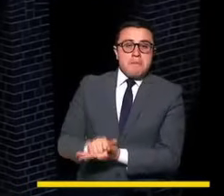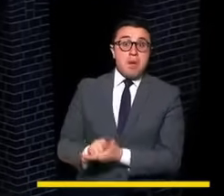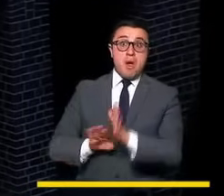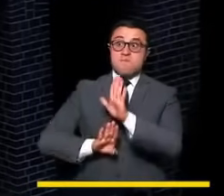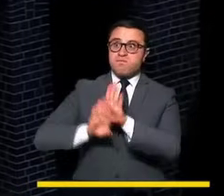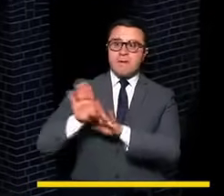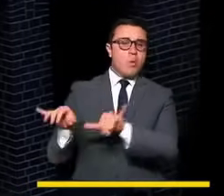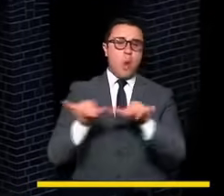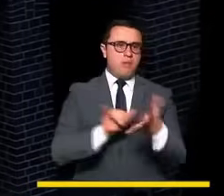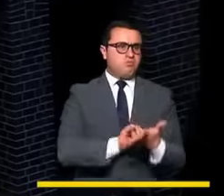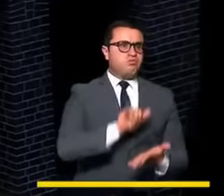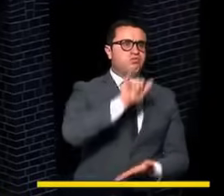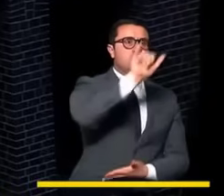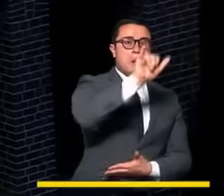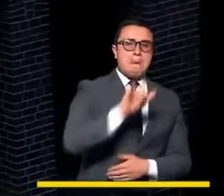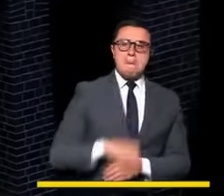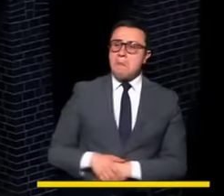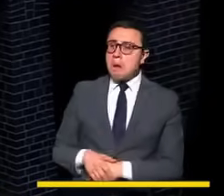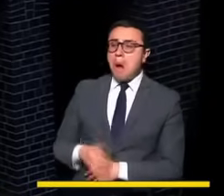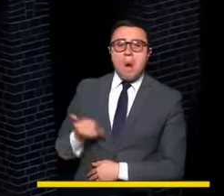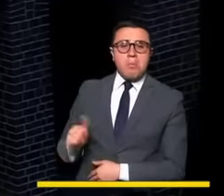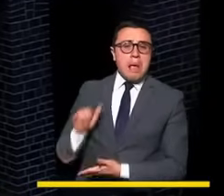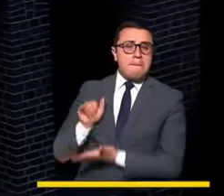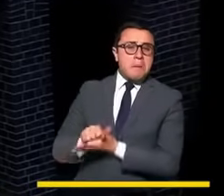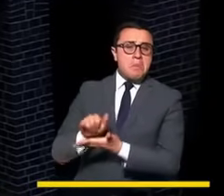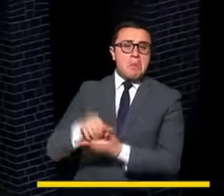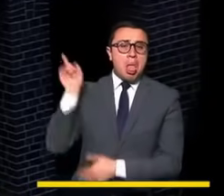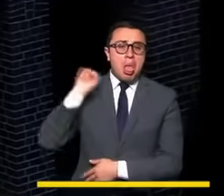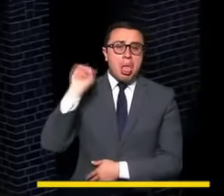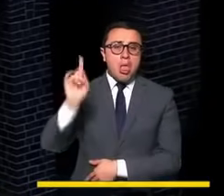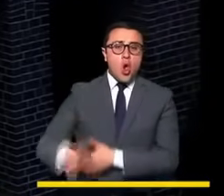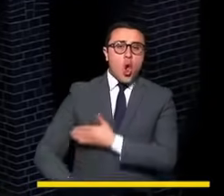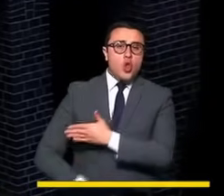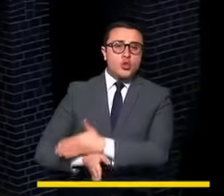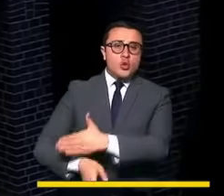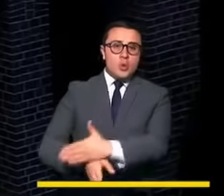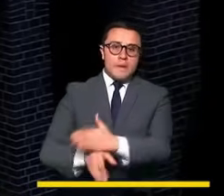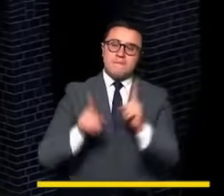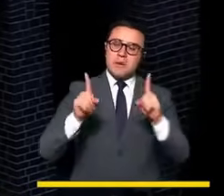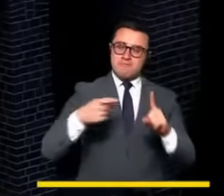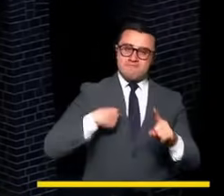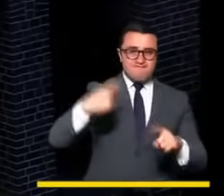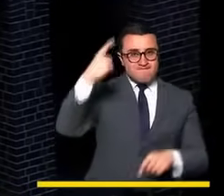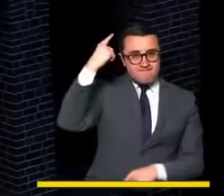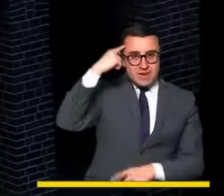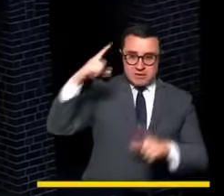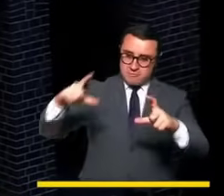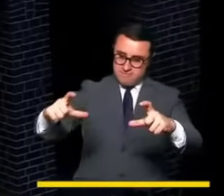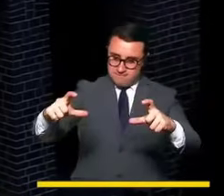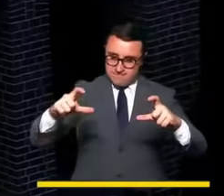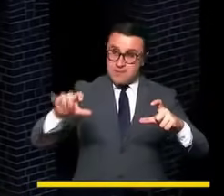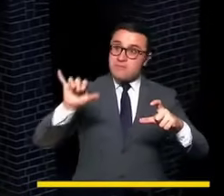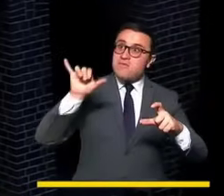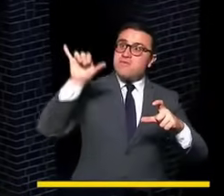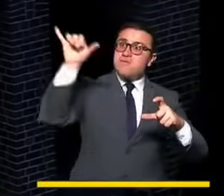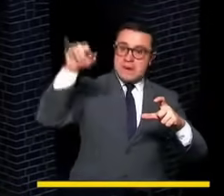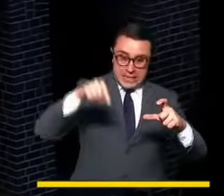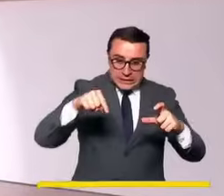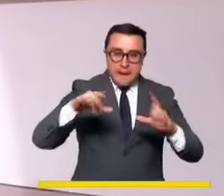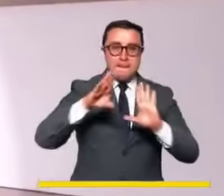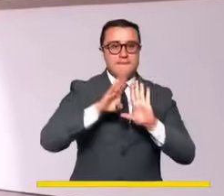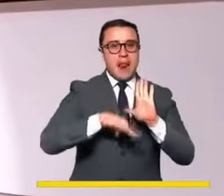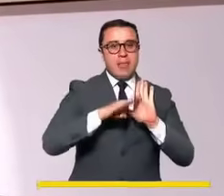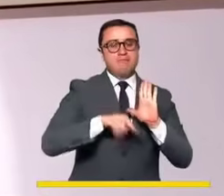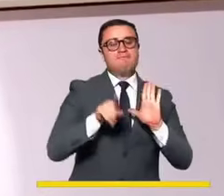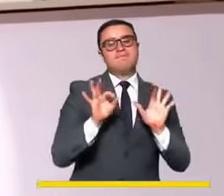los aviones. Pero es la baja de tiquetes aéreos, me parece fundamental. Y creo que eso